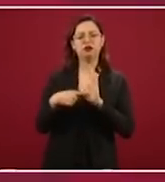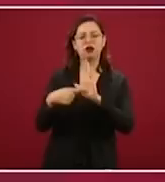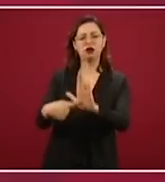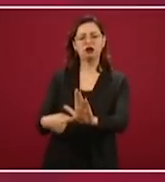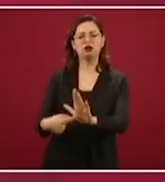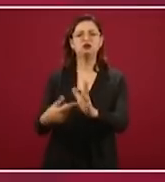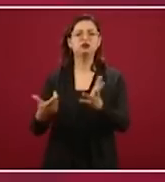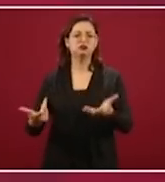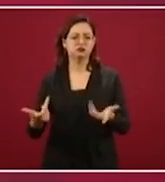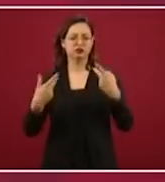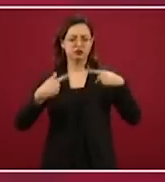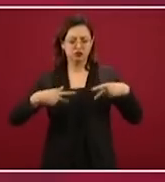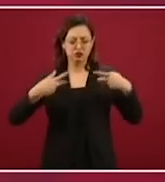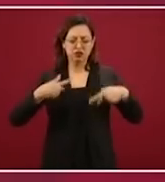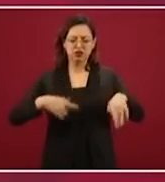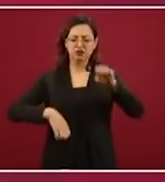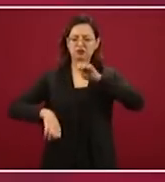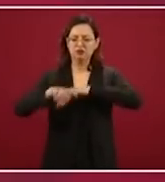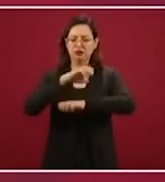del empresario.